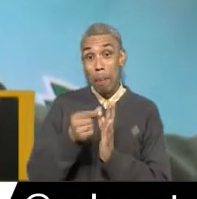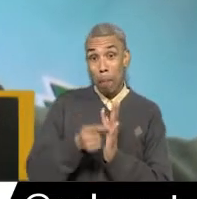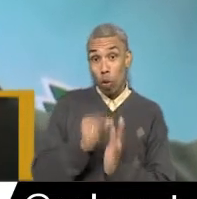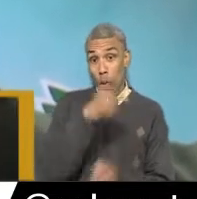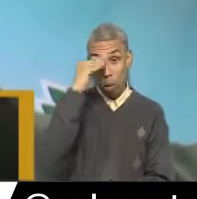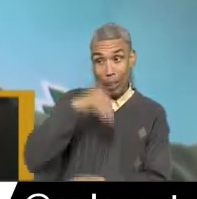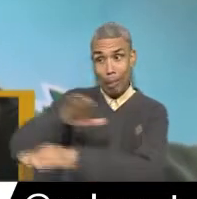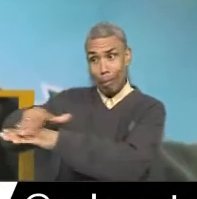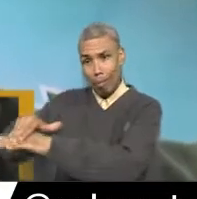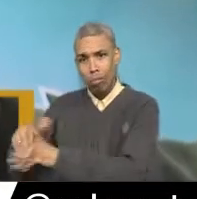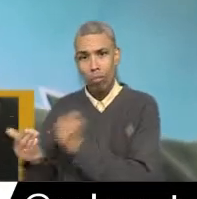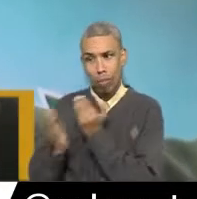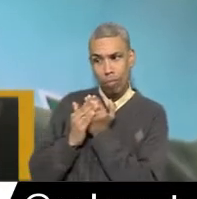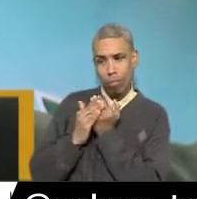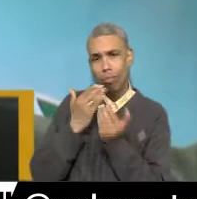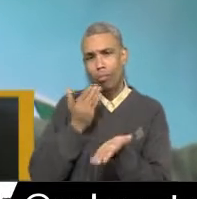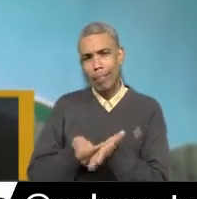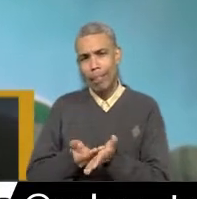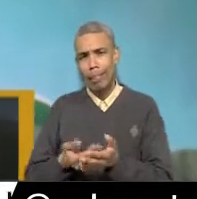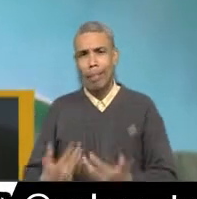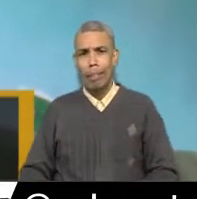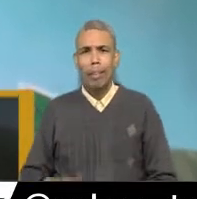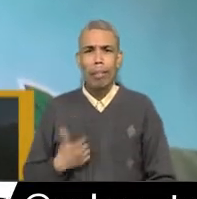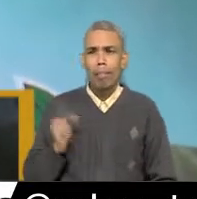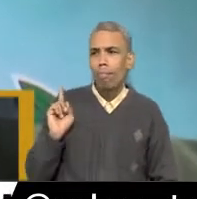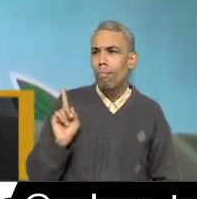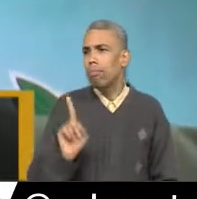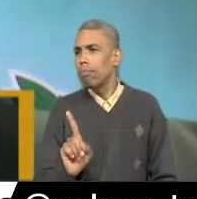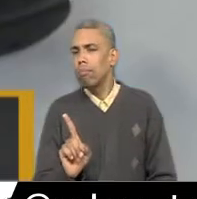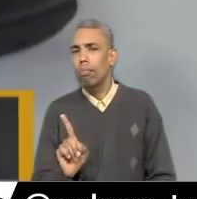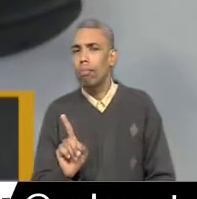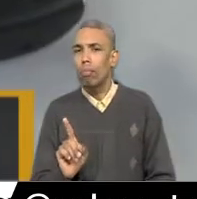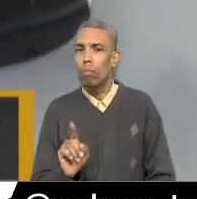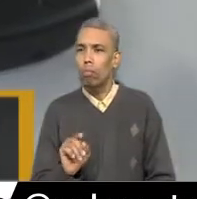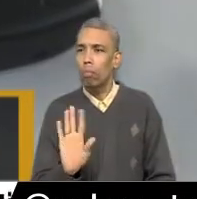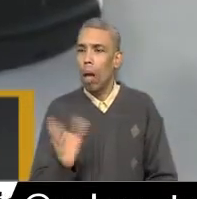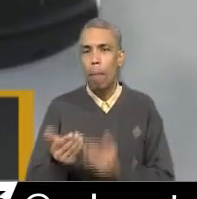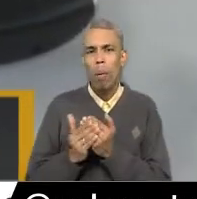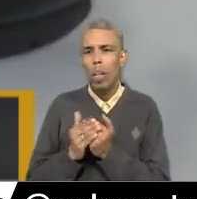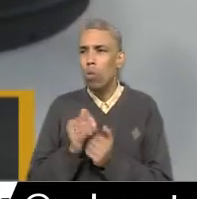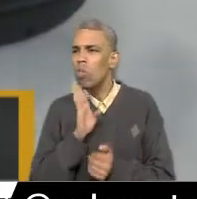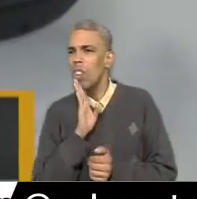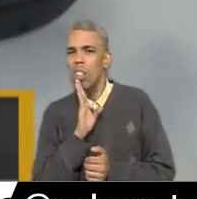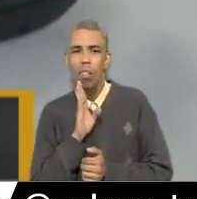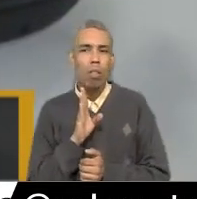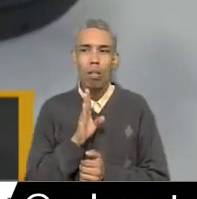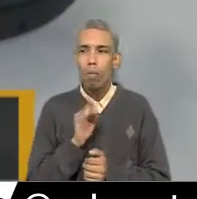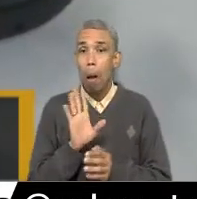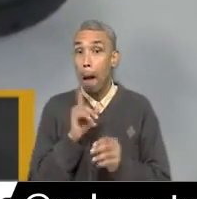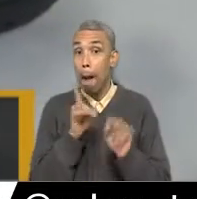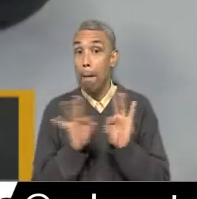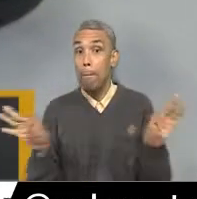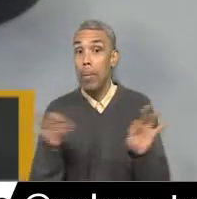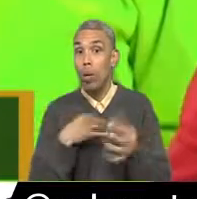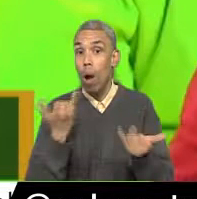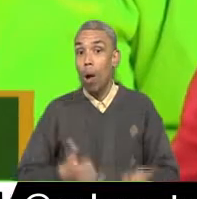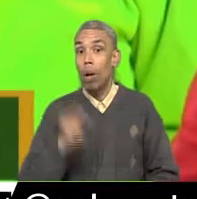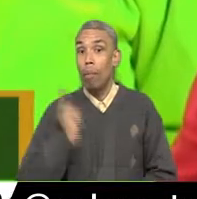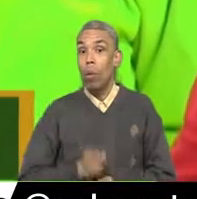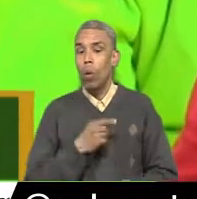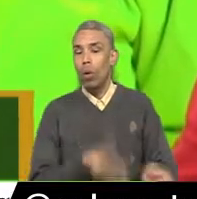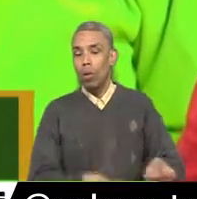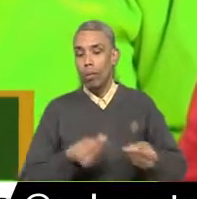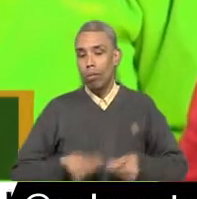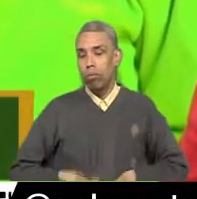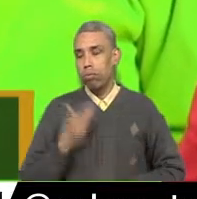un señor, pero no nos quisieron decir qué señor era ni nada. Las autoridades hicieron un llamado a los ciudadanos. En